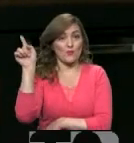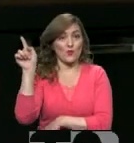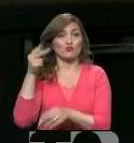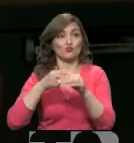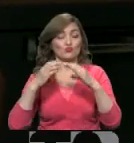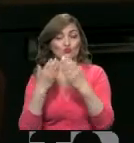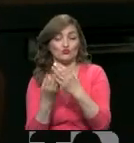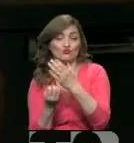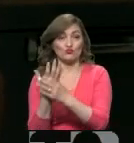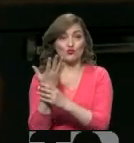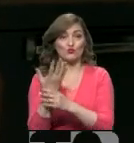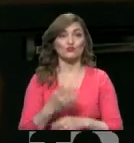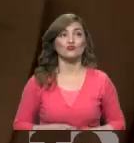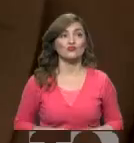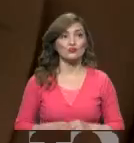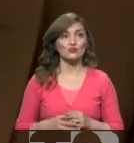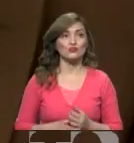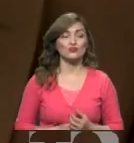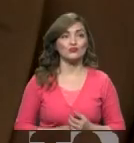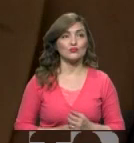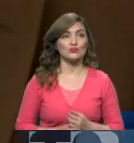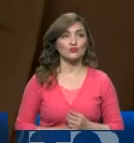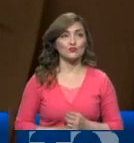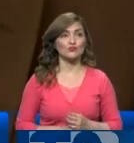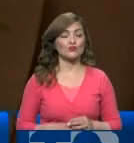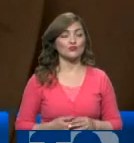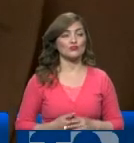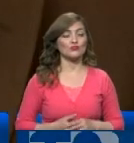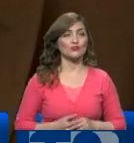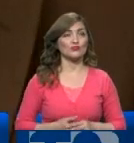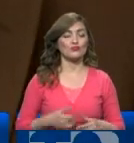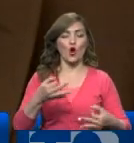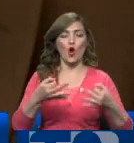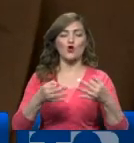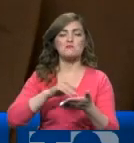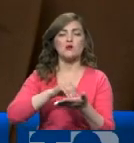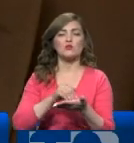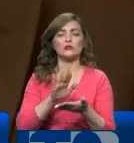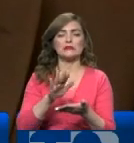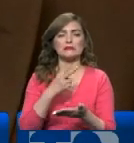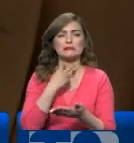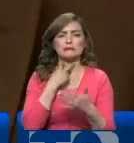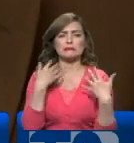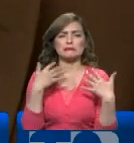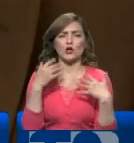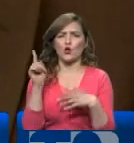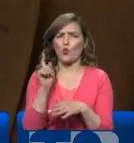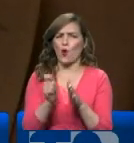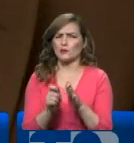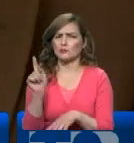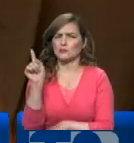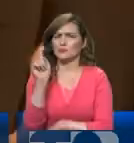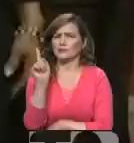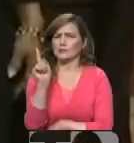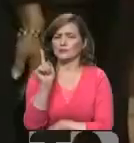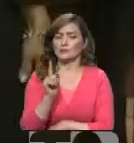recientemente conformado comité evaluador. La Corte y sus miembros no deben tener temor de una evaluación. Álvarez niega que exista